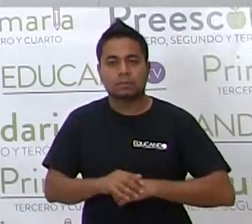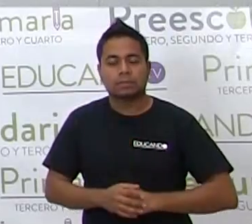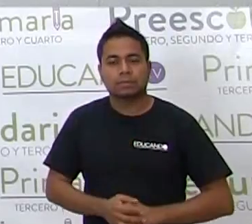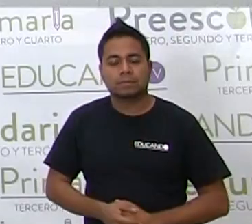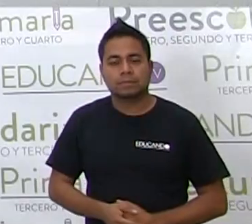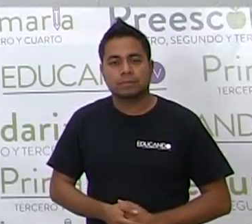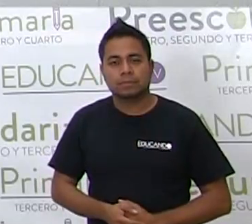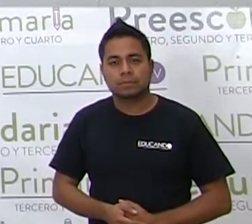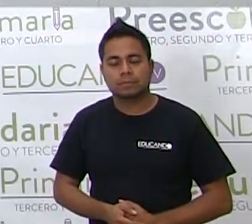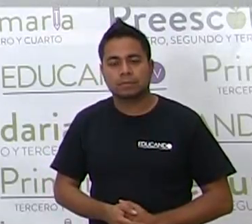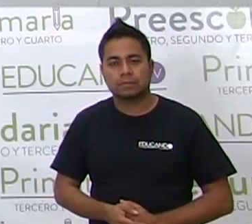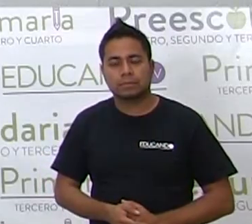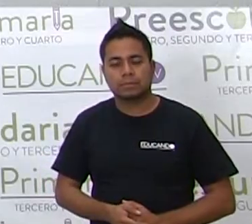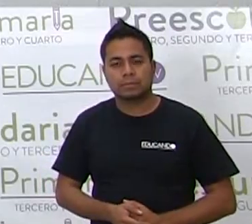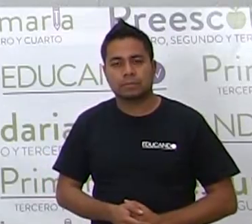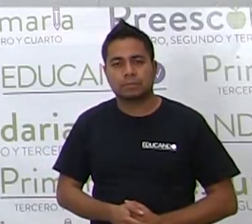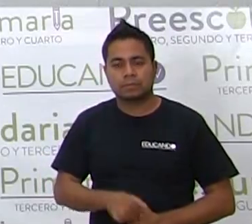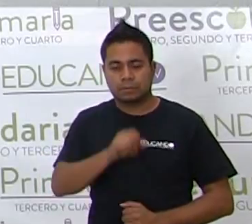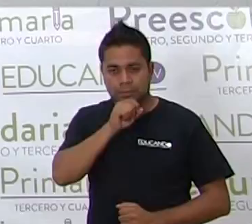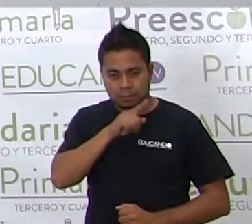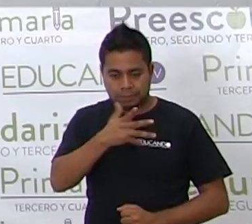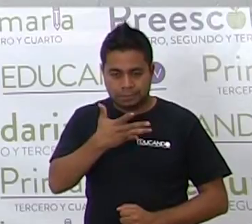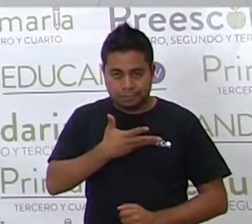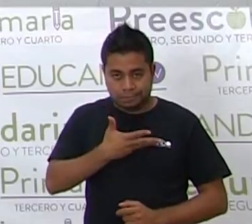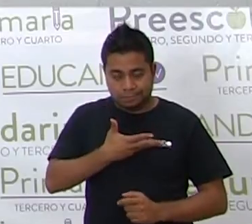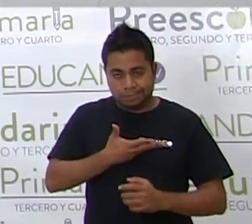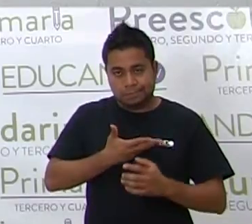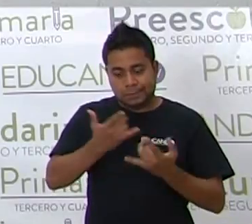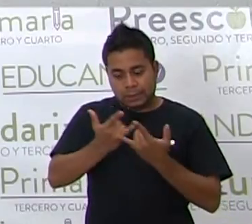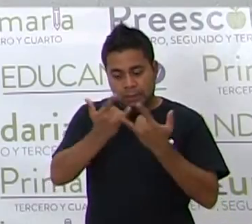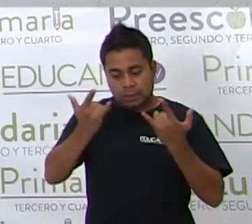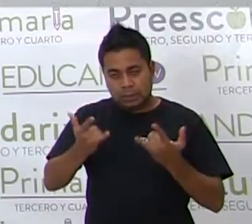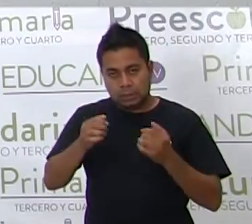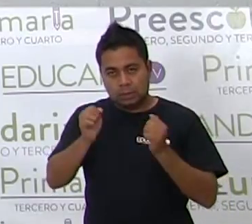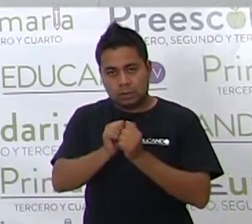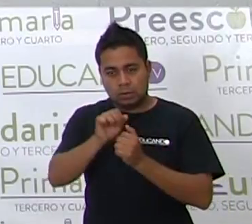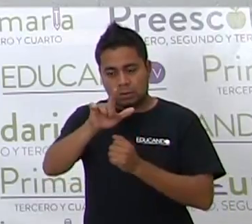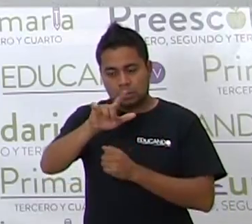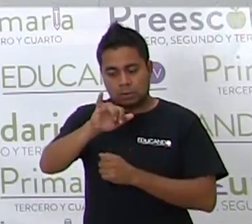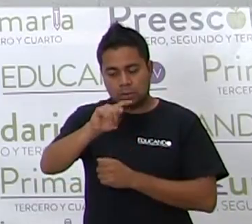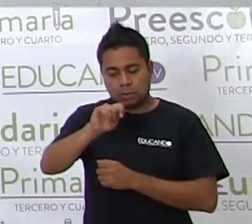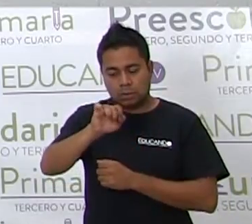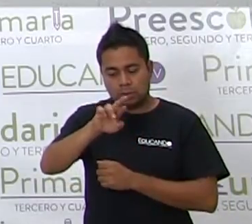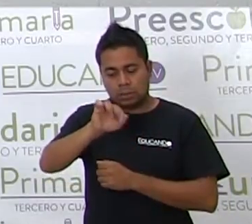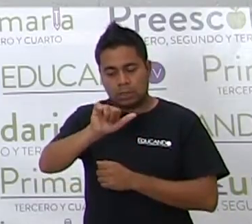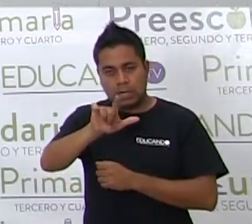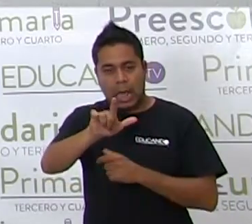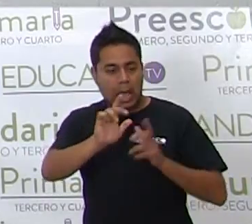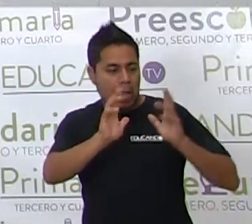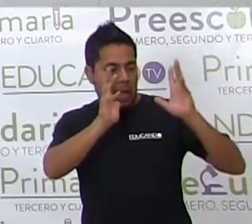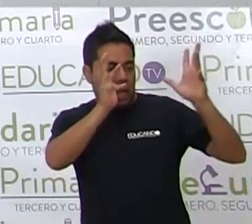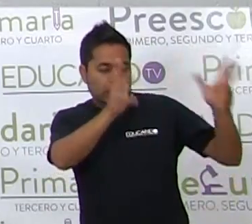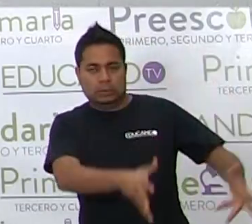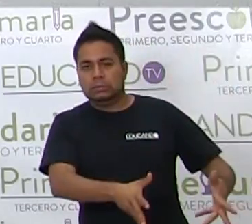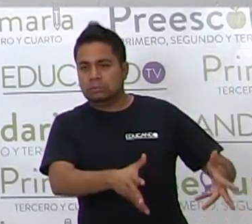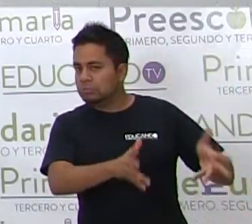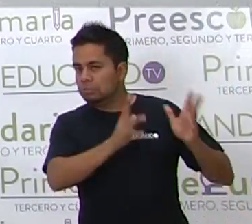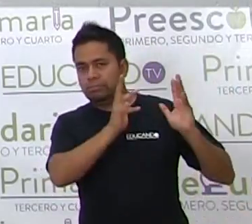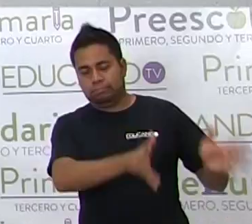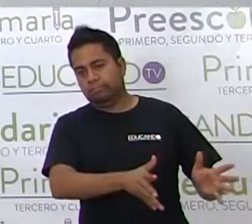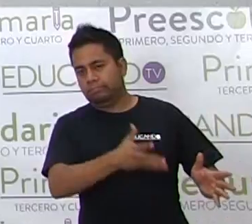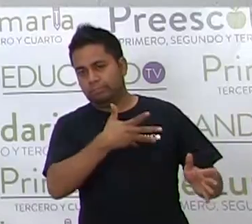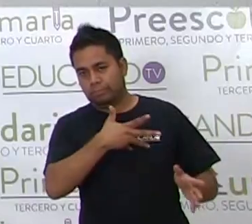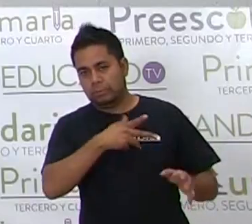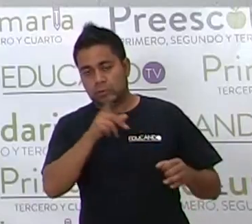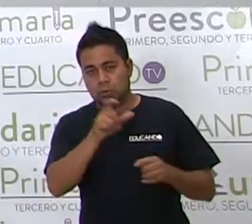encontrar leyendas de género literario, aquellas leyendas que ya están escritas y que tú sabes perfectamente que